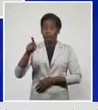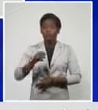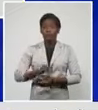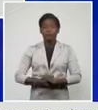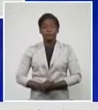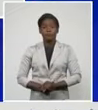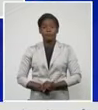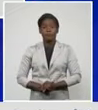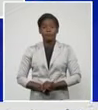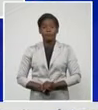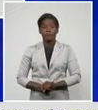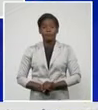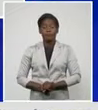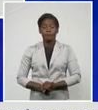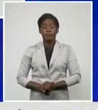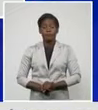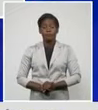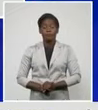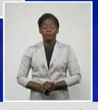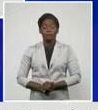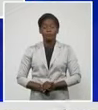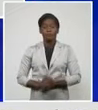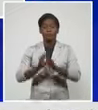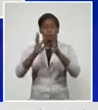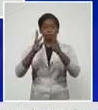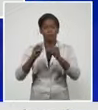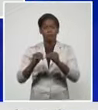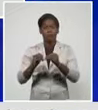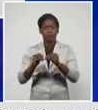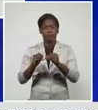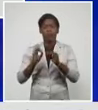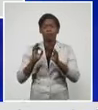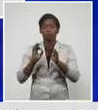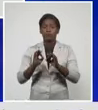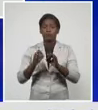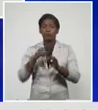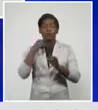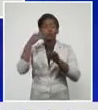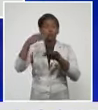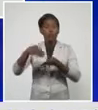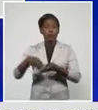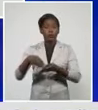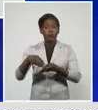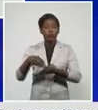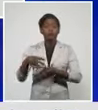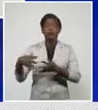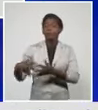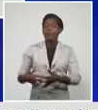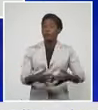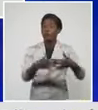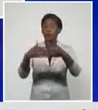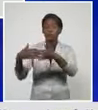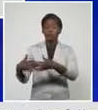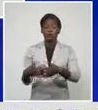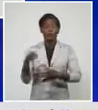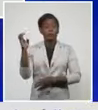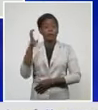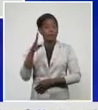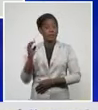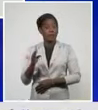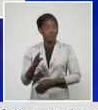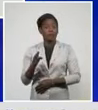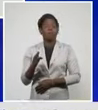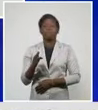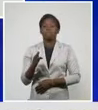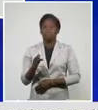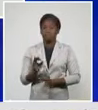de fallecidos, Estados Unidos y Brasil. Estados Unidos y Brasil, en el acumulado de toda la